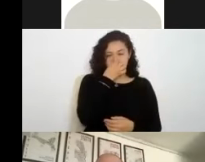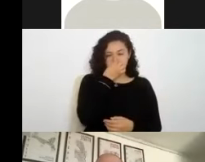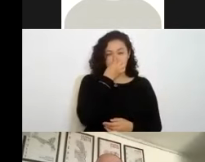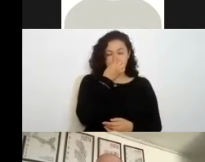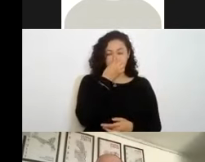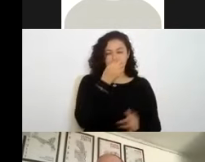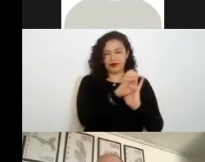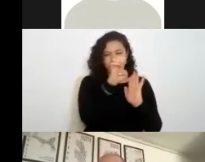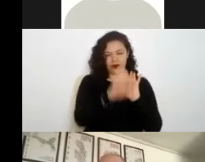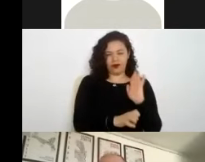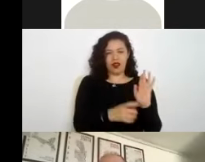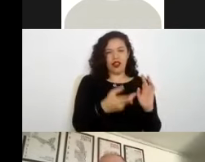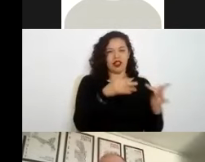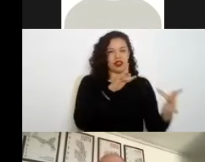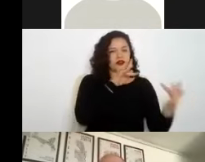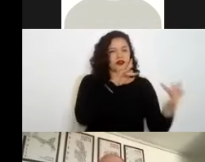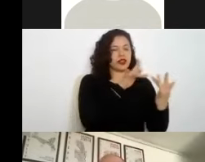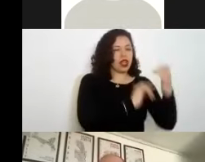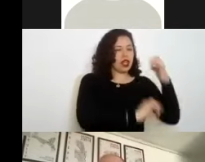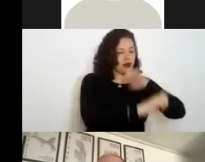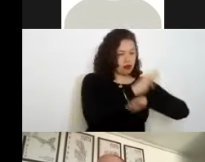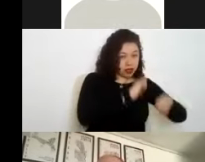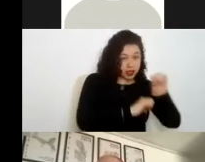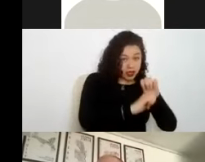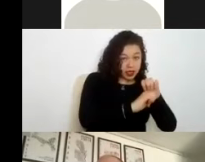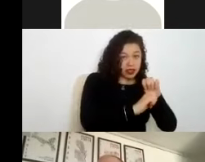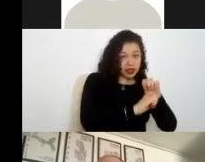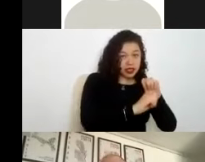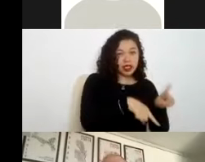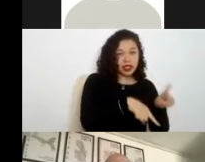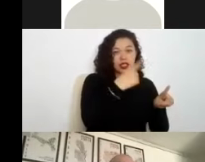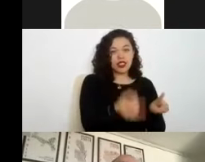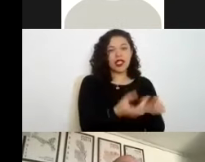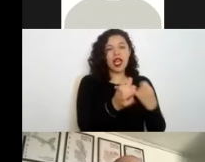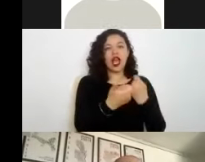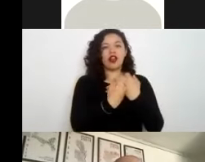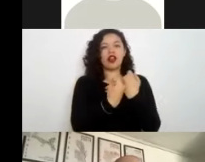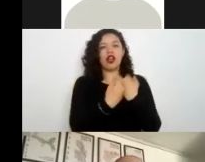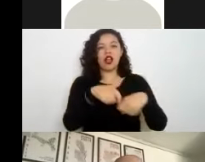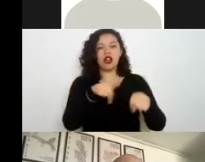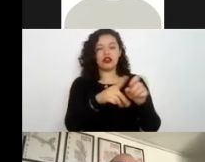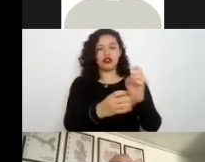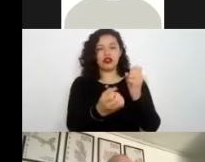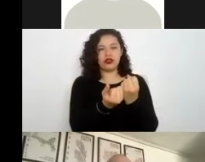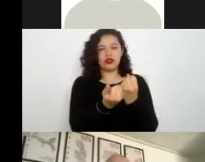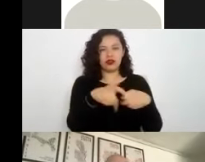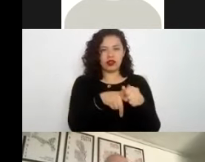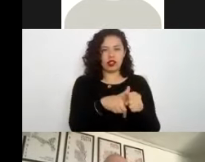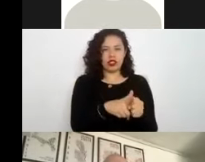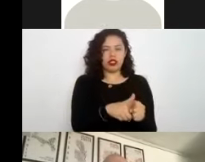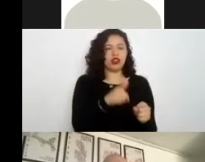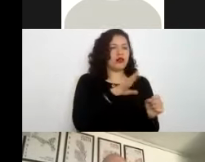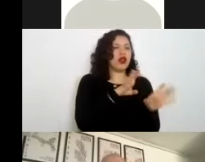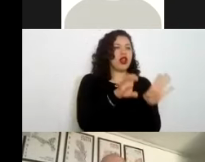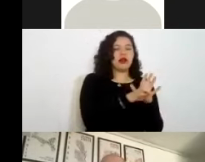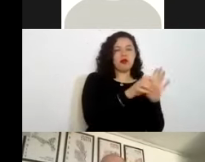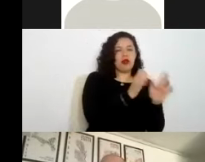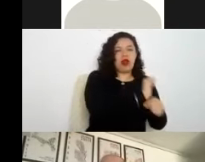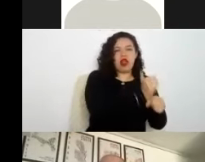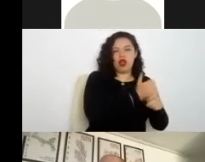ese vínculo que hay entre las empresas y una causa social. Oye, yo soy de esta marca Audi y quiero generar un